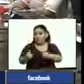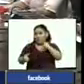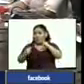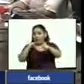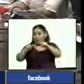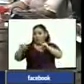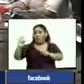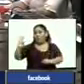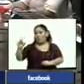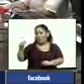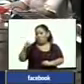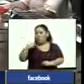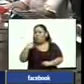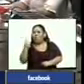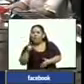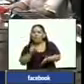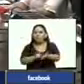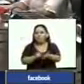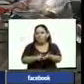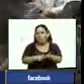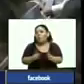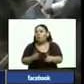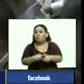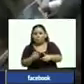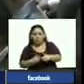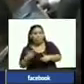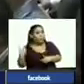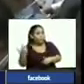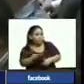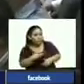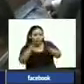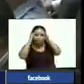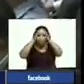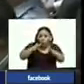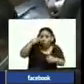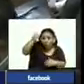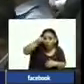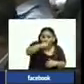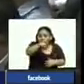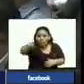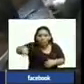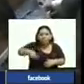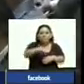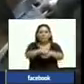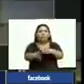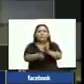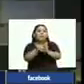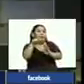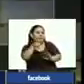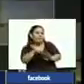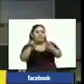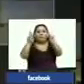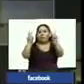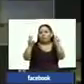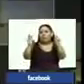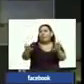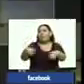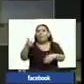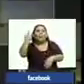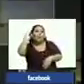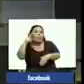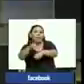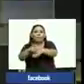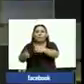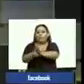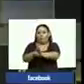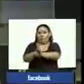Fiscal General de la República. Por supuesto estaremos al pendiente de las reacciones que surjan en torno al tema porque el diputado Guadalupe Vázquez